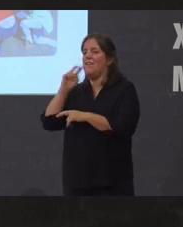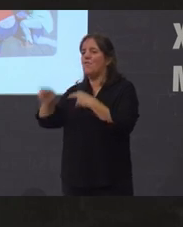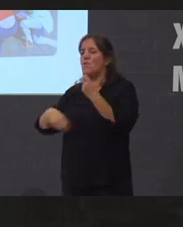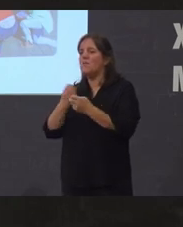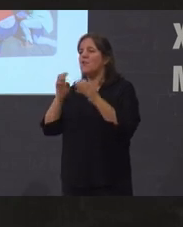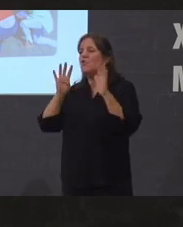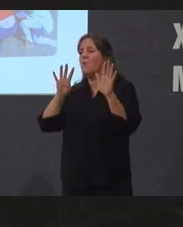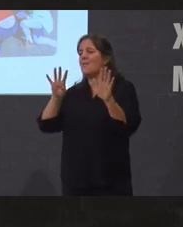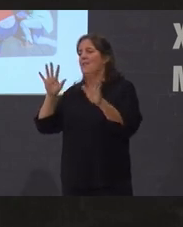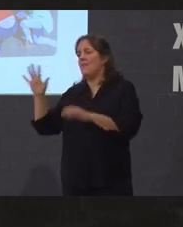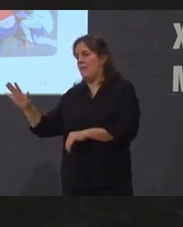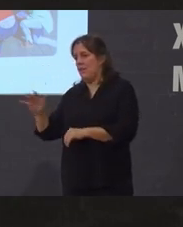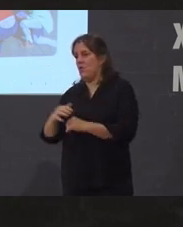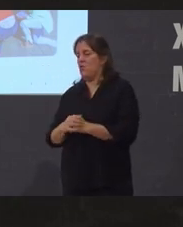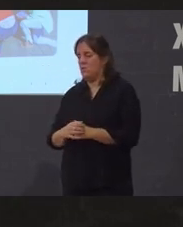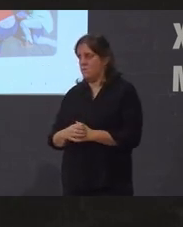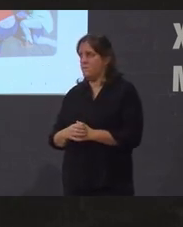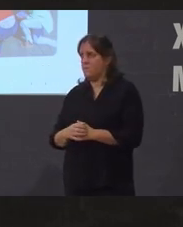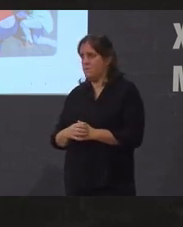95.